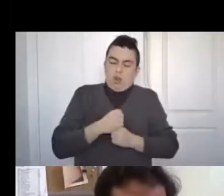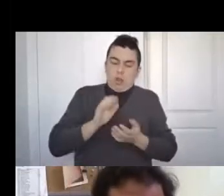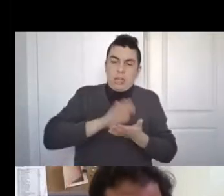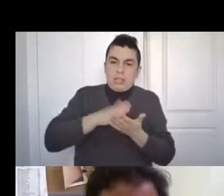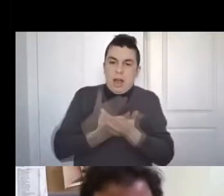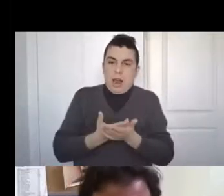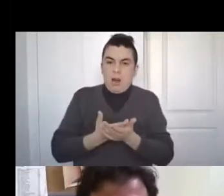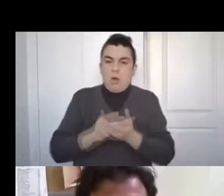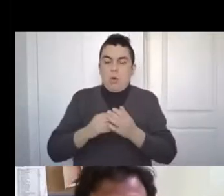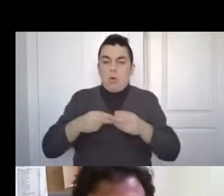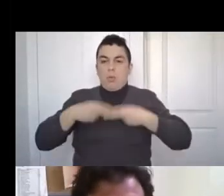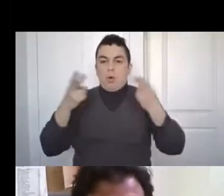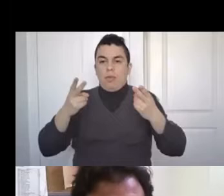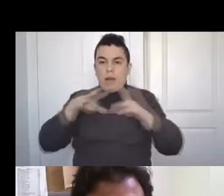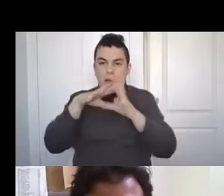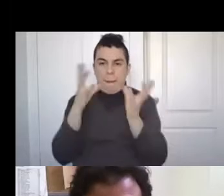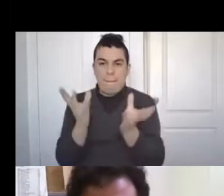planeta.